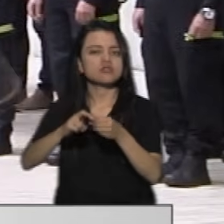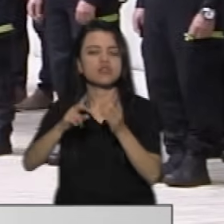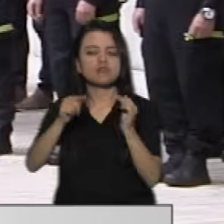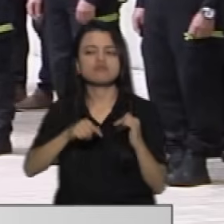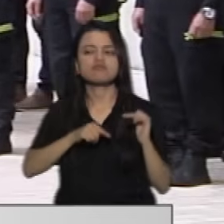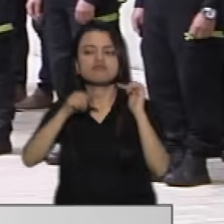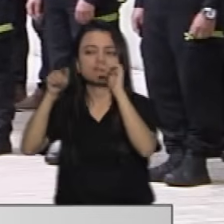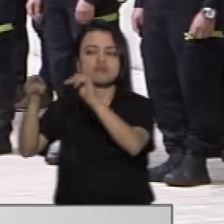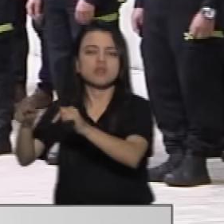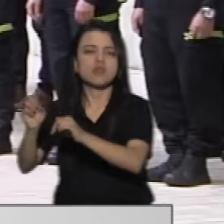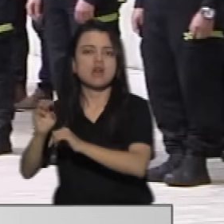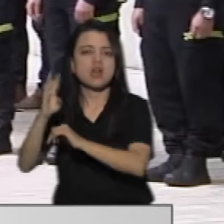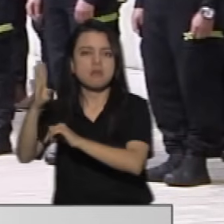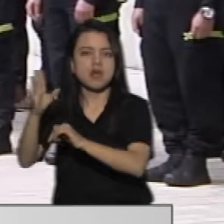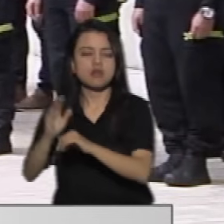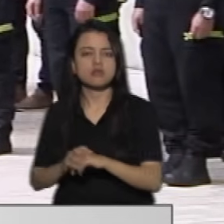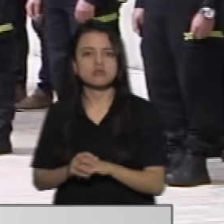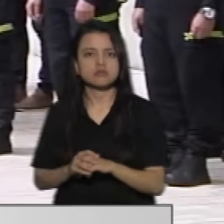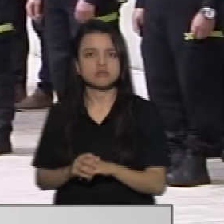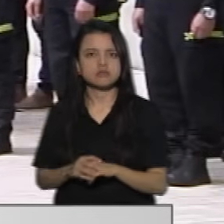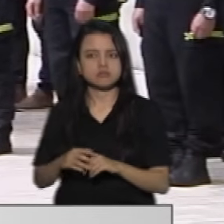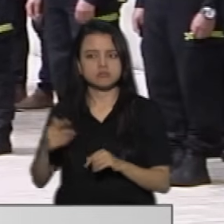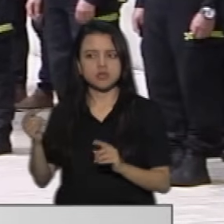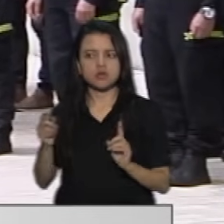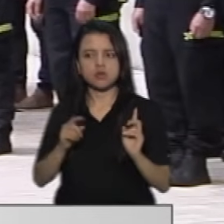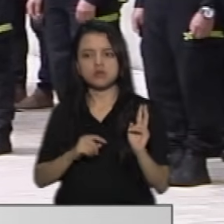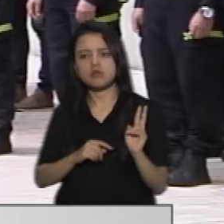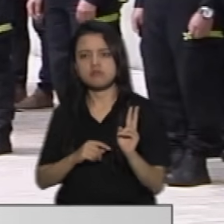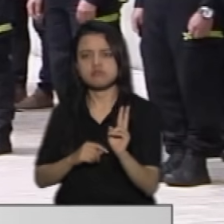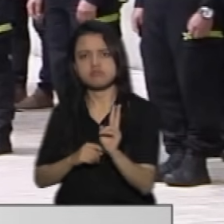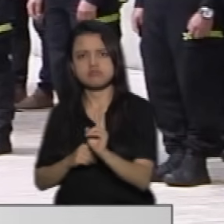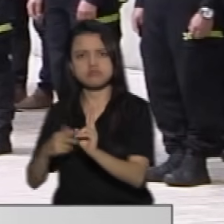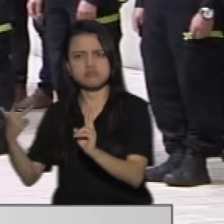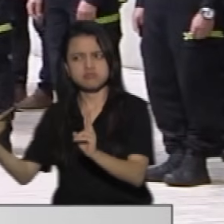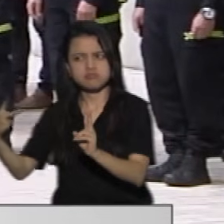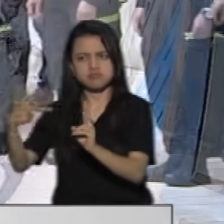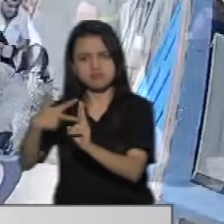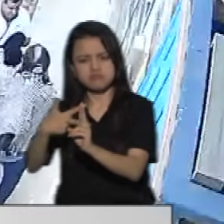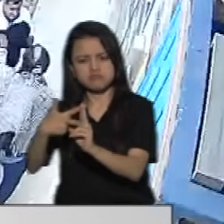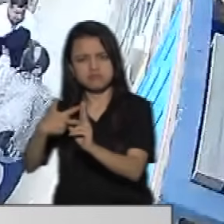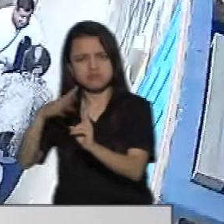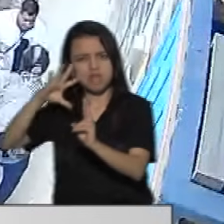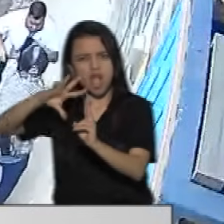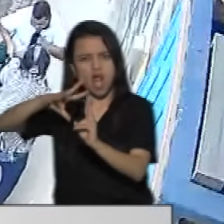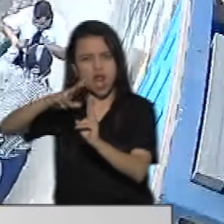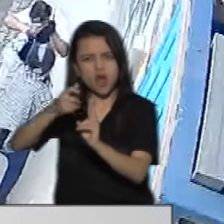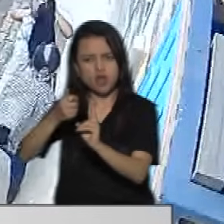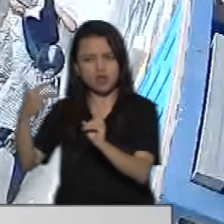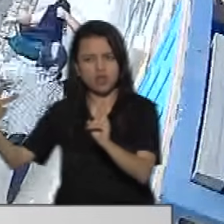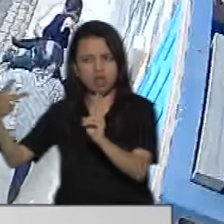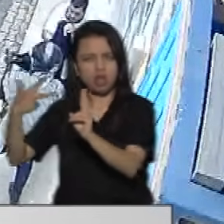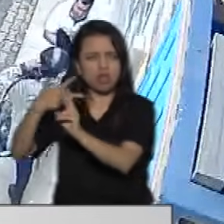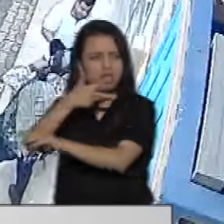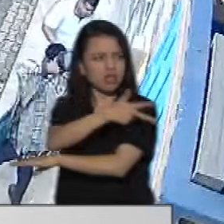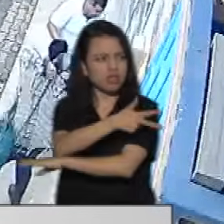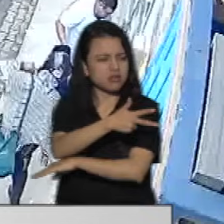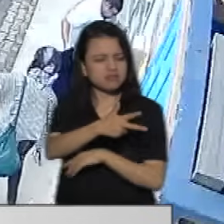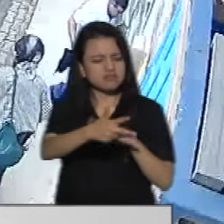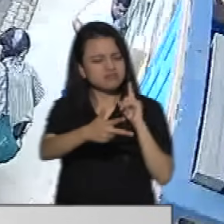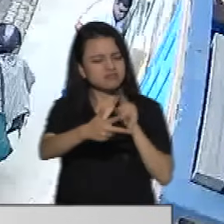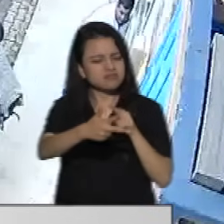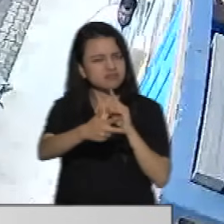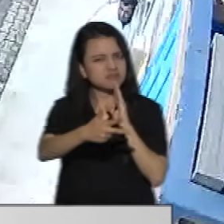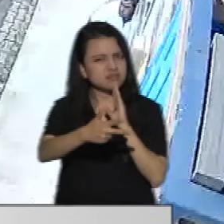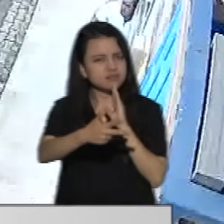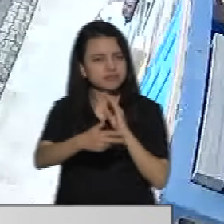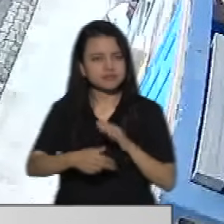por un sujeto. Estamos investigando, hay material, hay evidencia, hay videos, pues, que nos va a permitir el esclarecimiento pronto de este hecho.